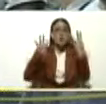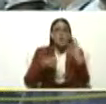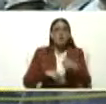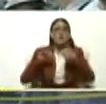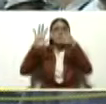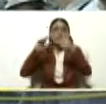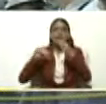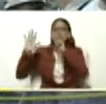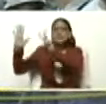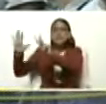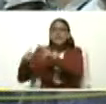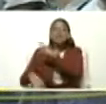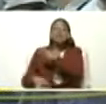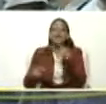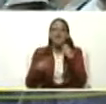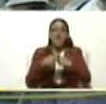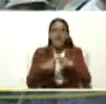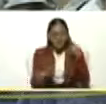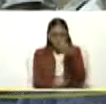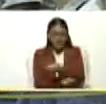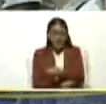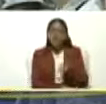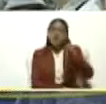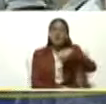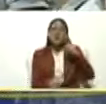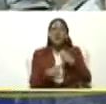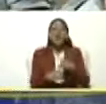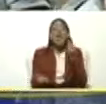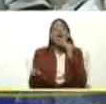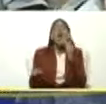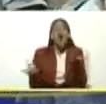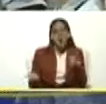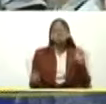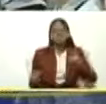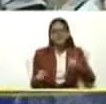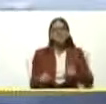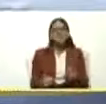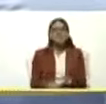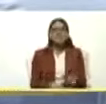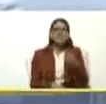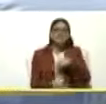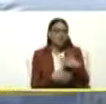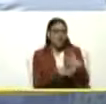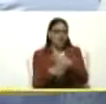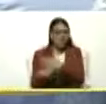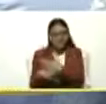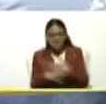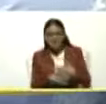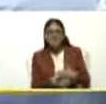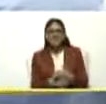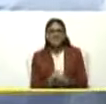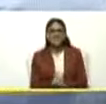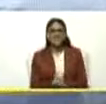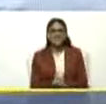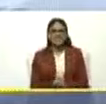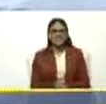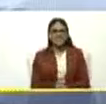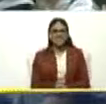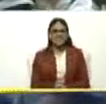1977. Ay, yo chamito, vale. Estábamos chamos los dos. Más o menos, porque no sé si somos contemporáneos, ¿no? Creo. ¿Qué